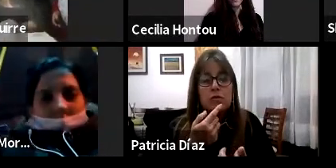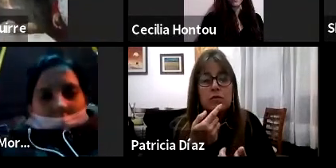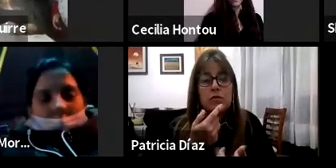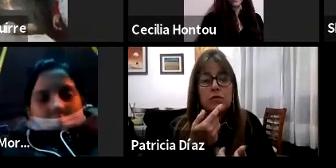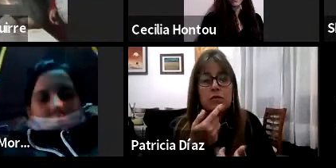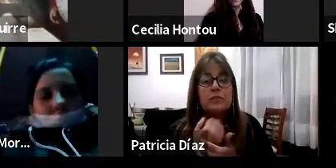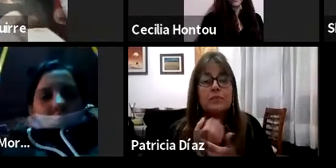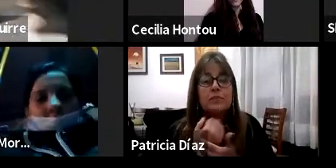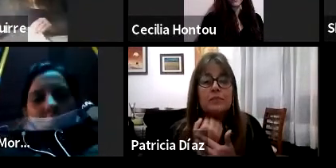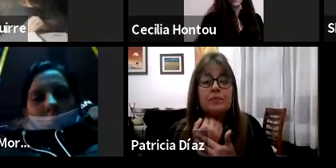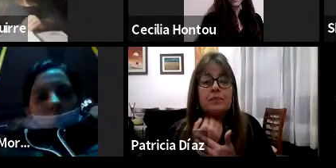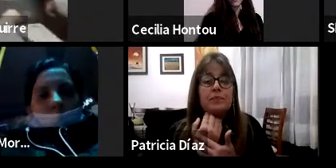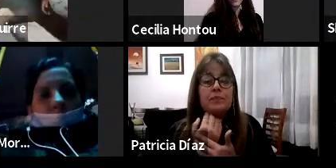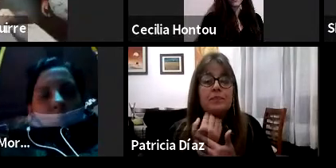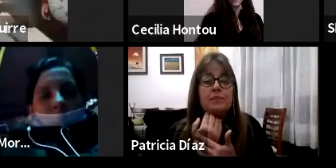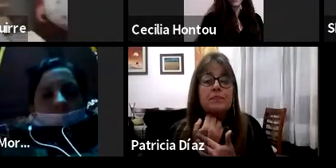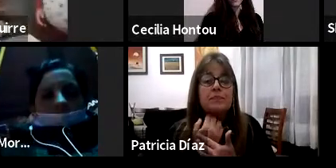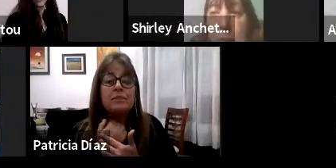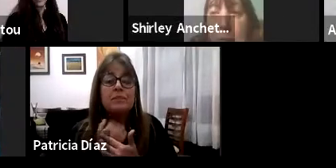que la propia sociedad...